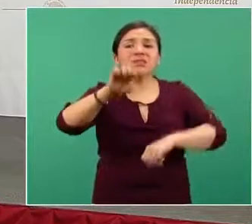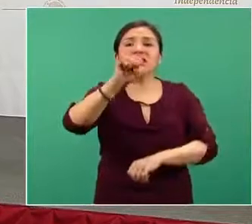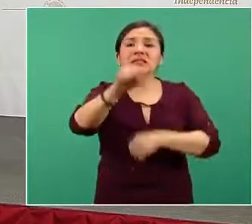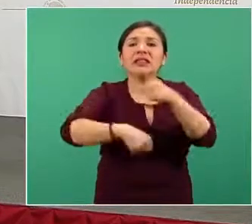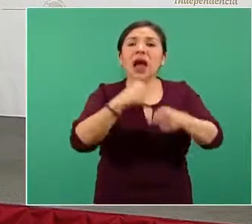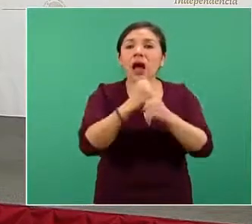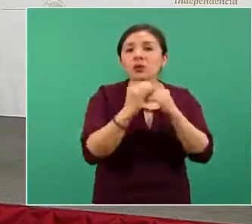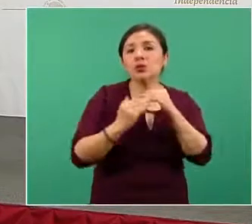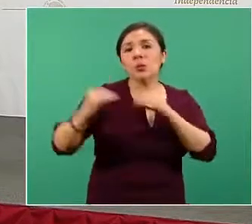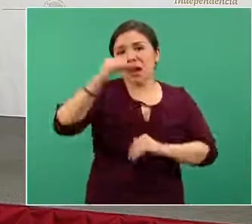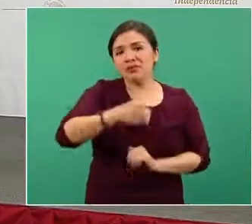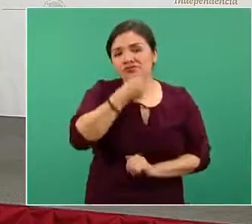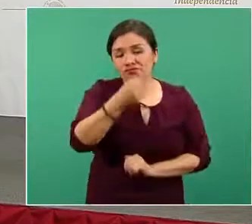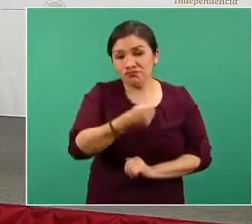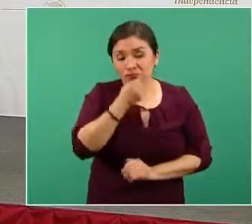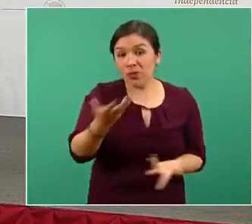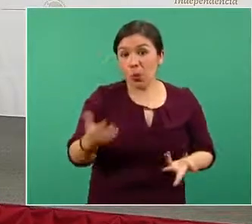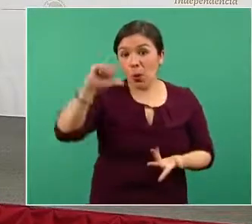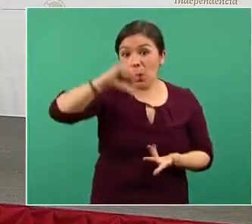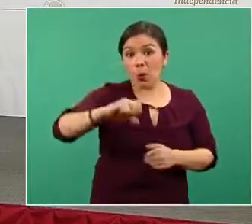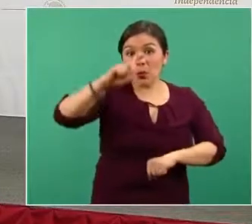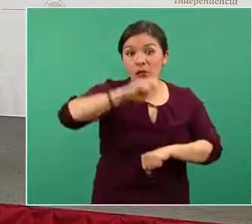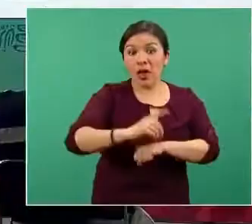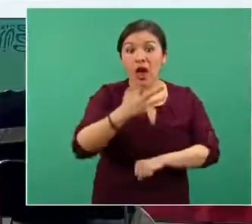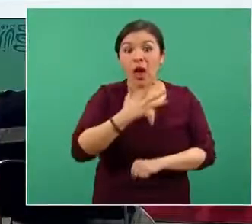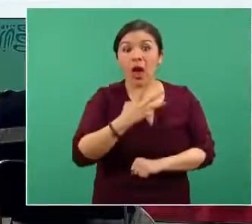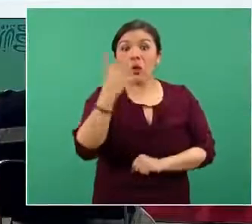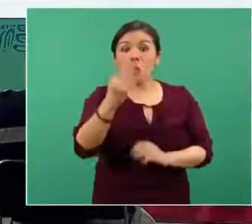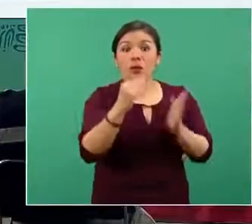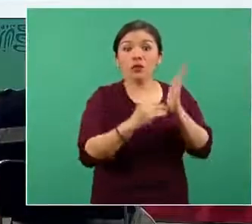60 o más años. Para el día de hoy,